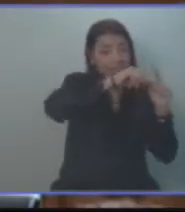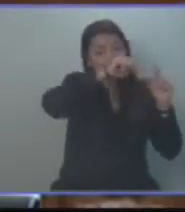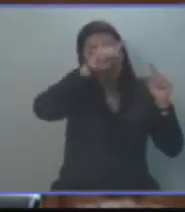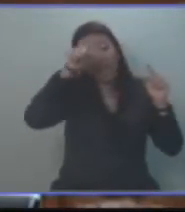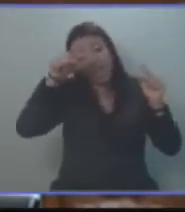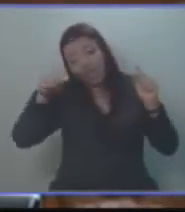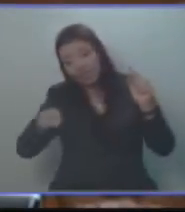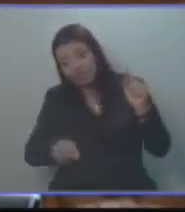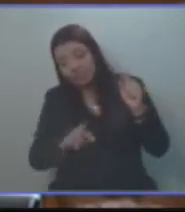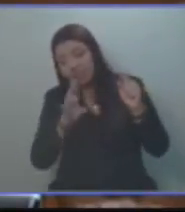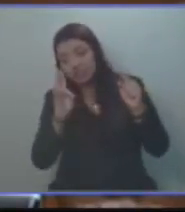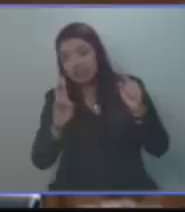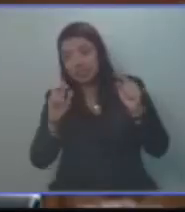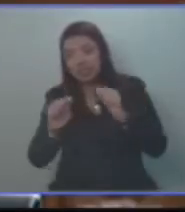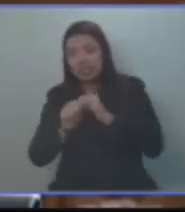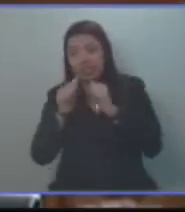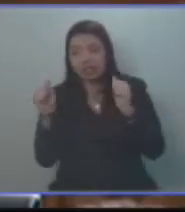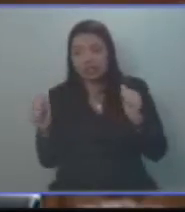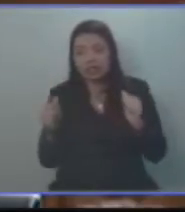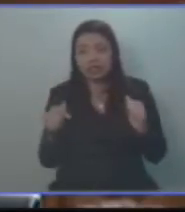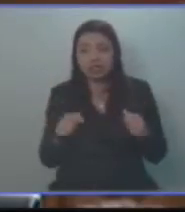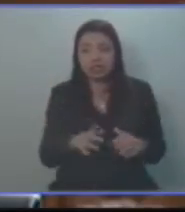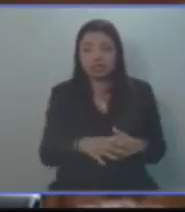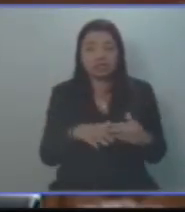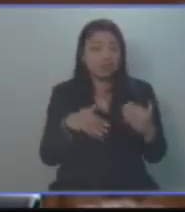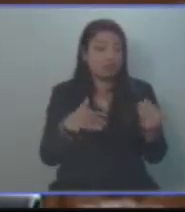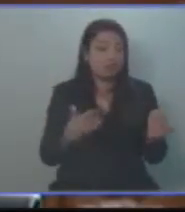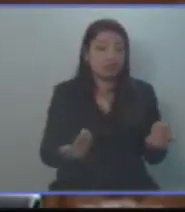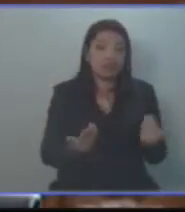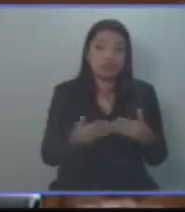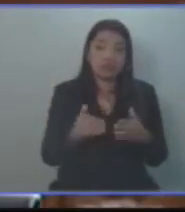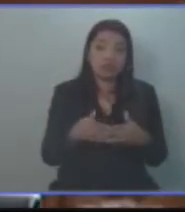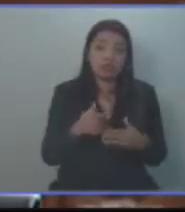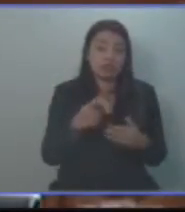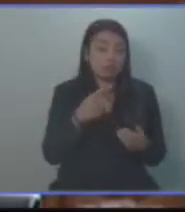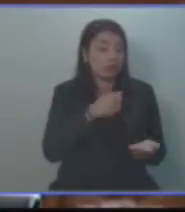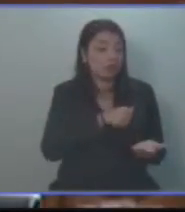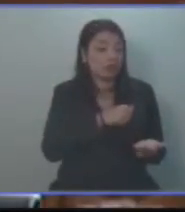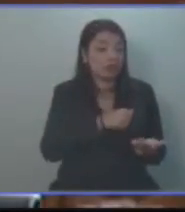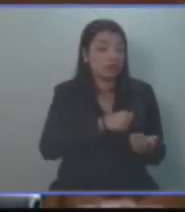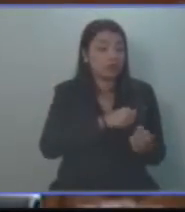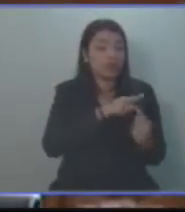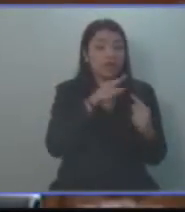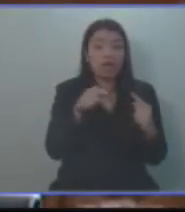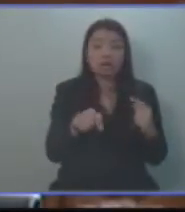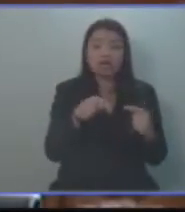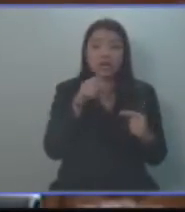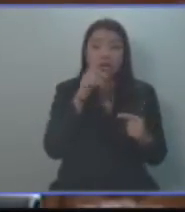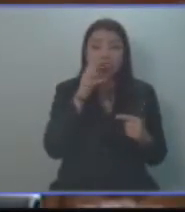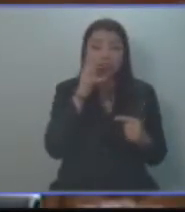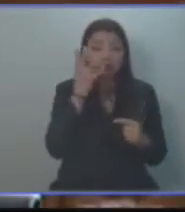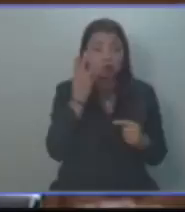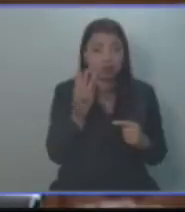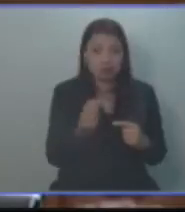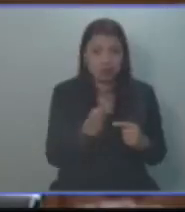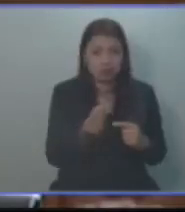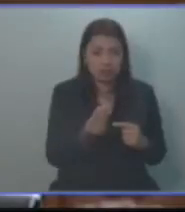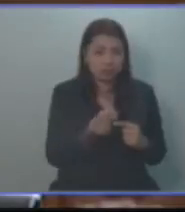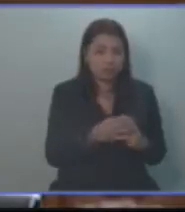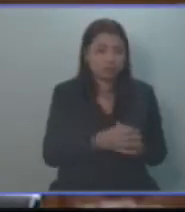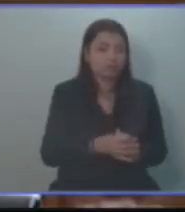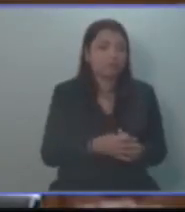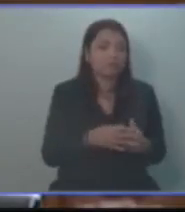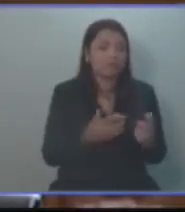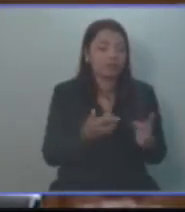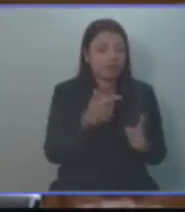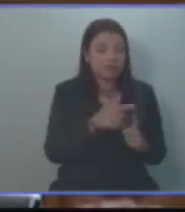de 24 horas continuas. Los turnos se realizarán hasta un mínimo de 4 días.